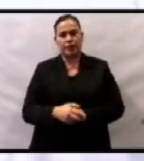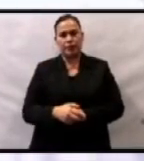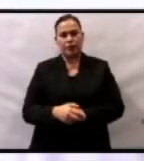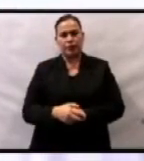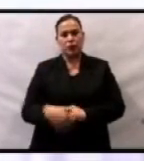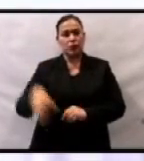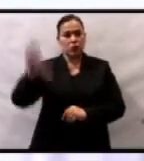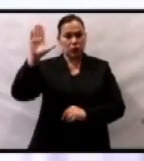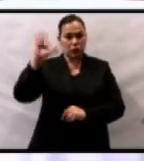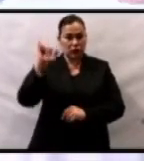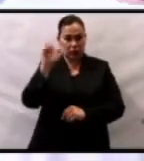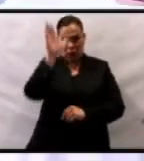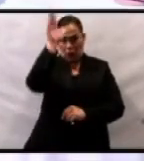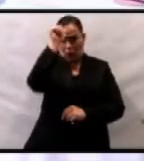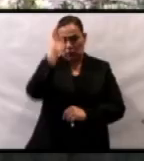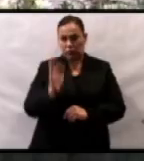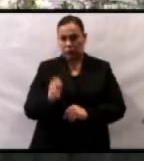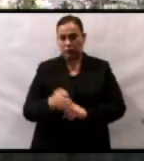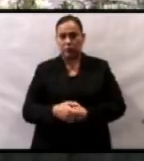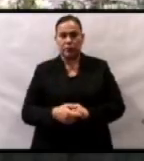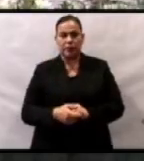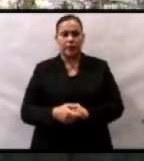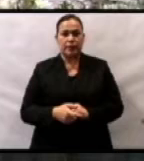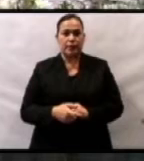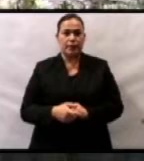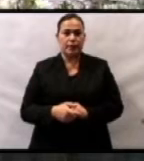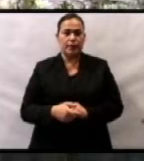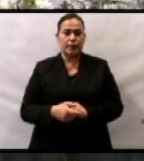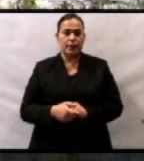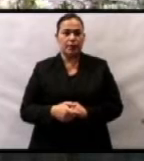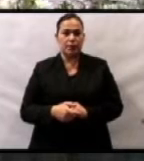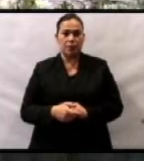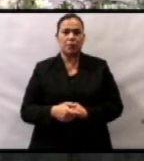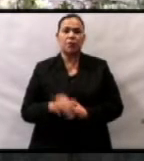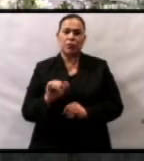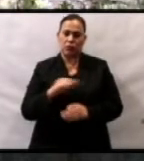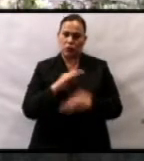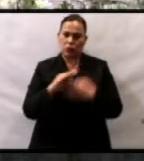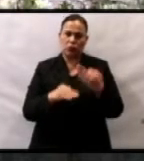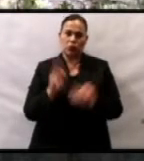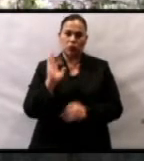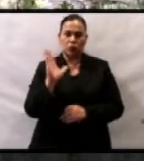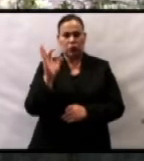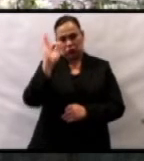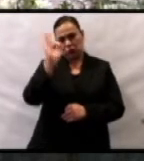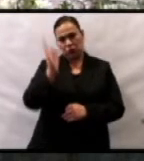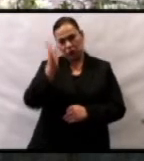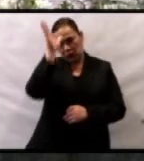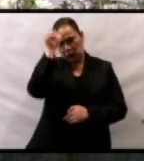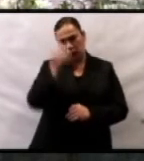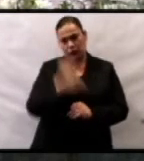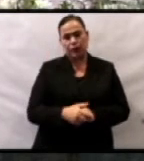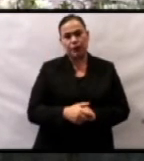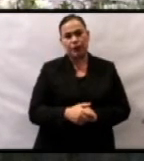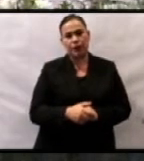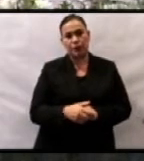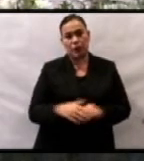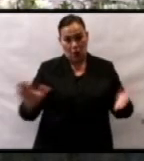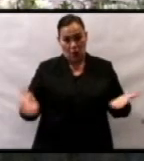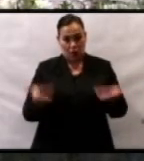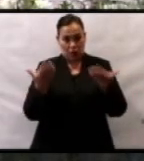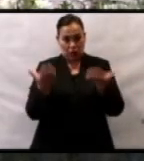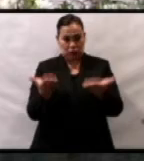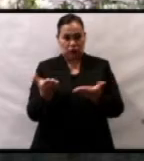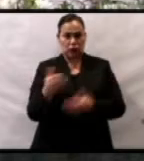mano si están de acuerdo en aprobarlo. Se aprueba por unanimidad. Adelante, maestro Armando Preciado, la